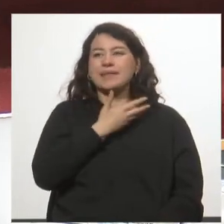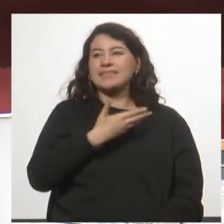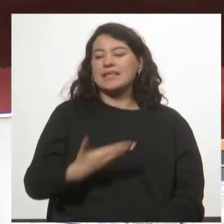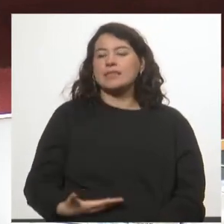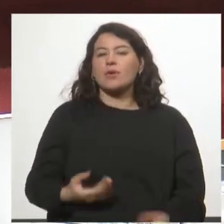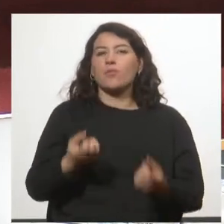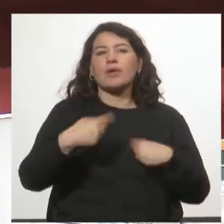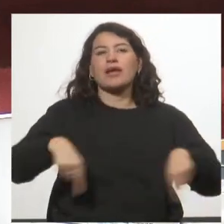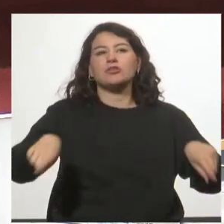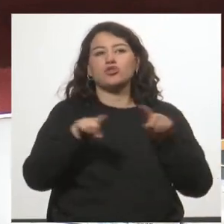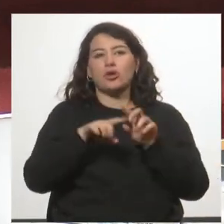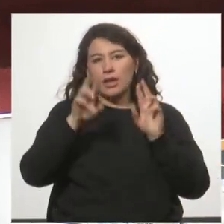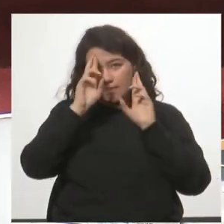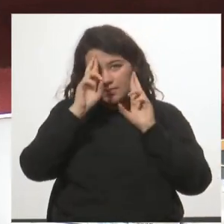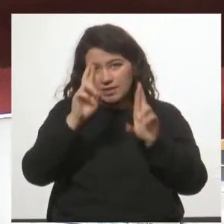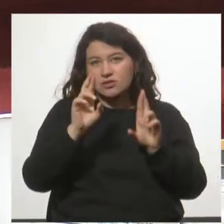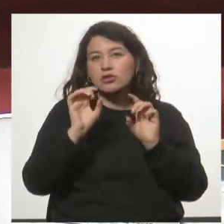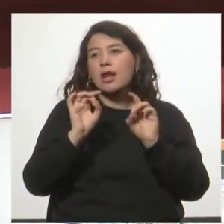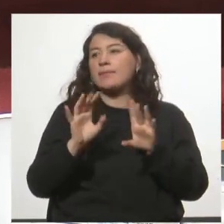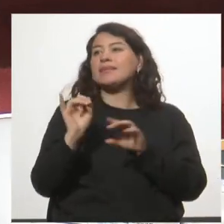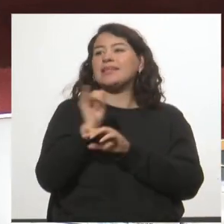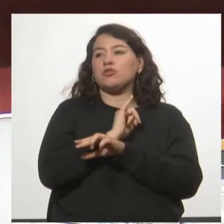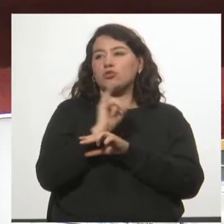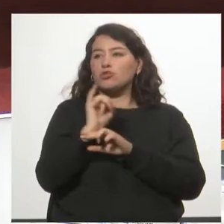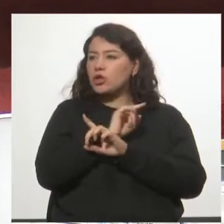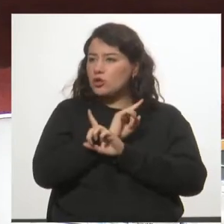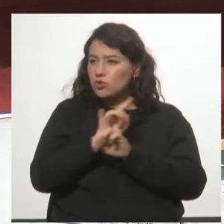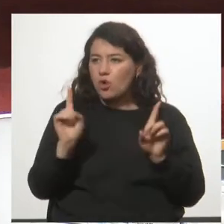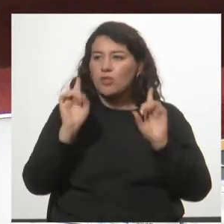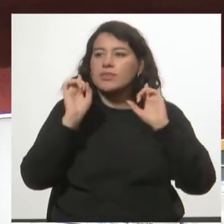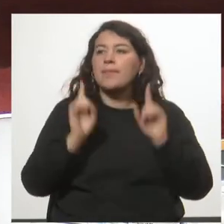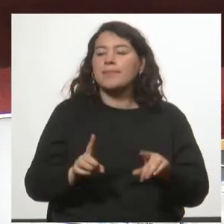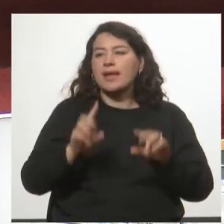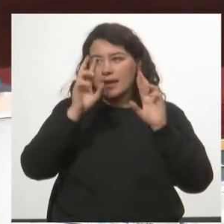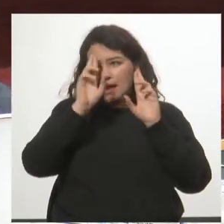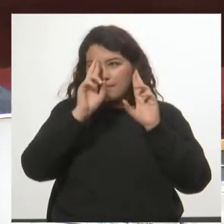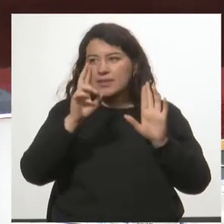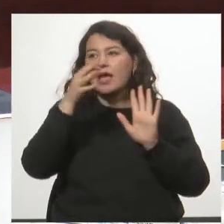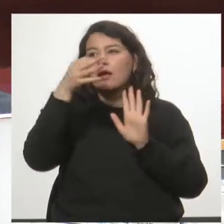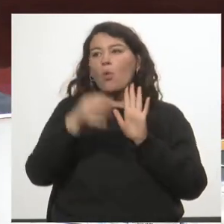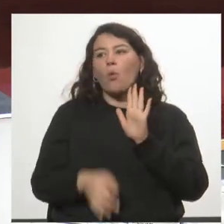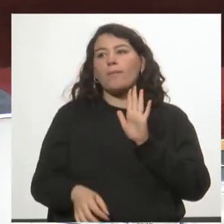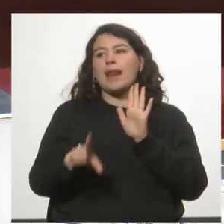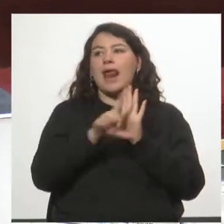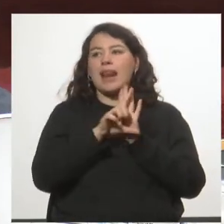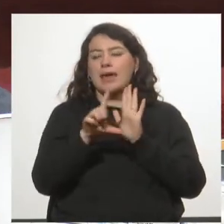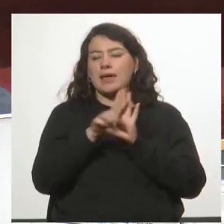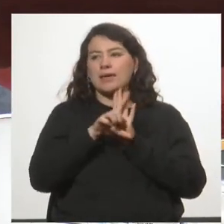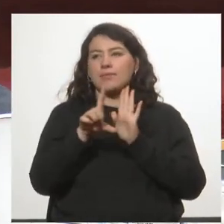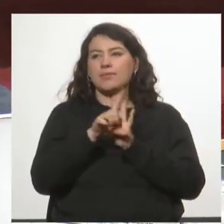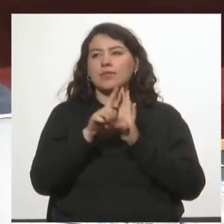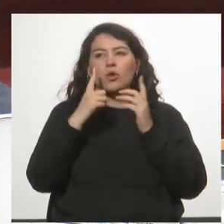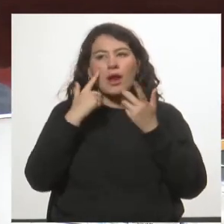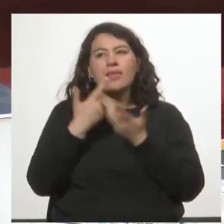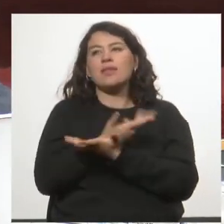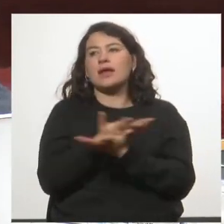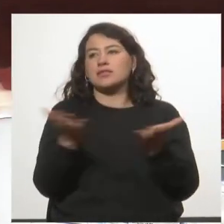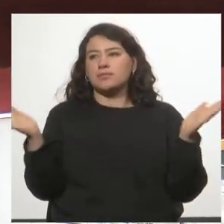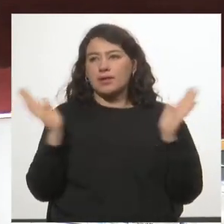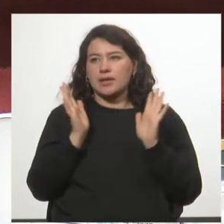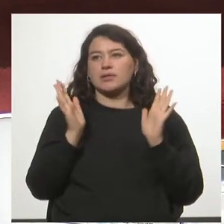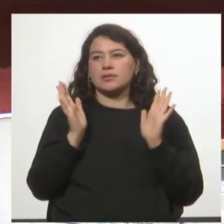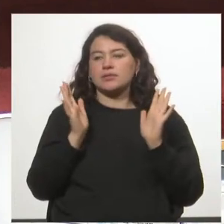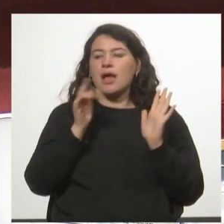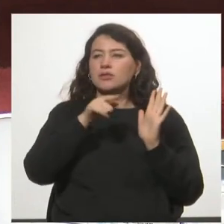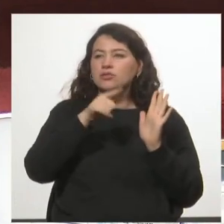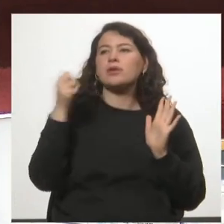respetado no solamente las instituciones sino también porque ha cumplido con la ley y con la transparencia que